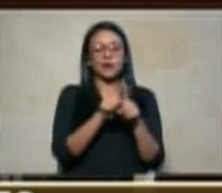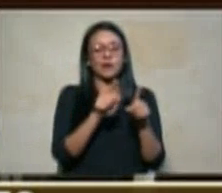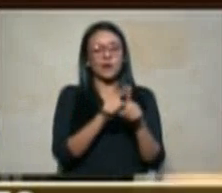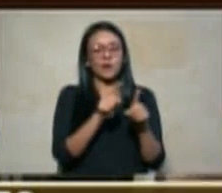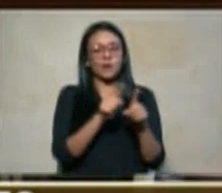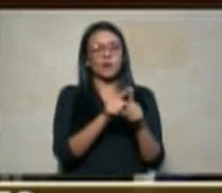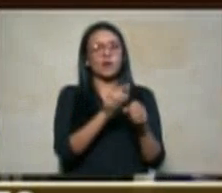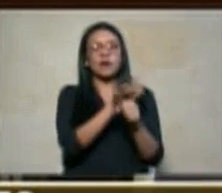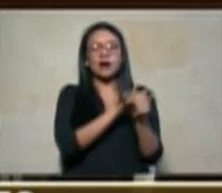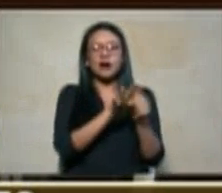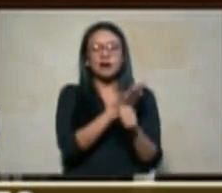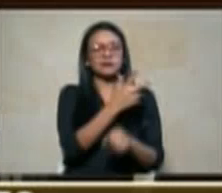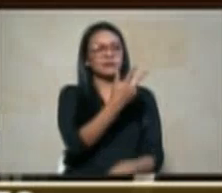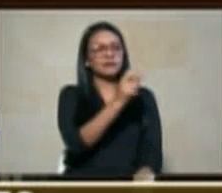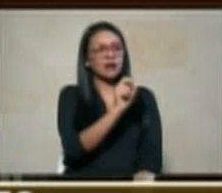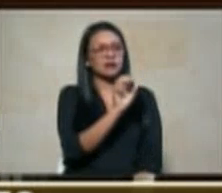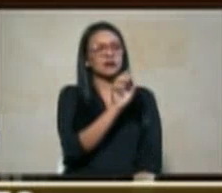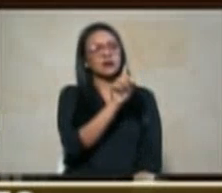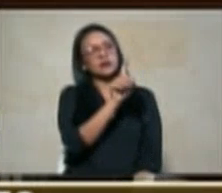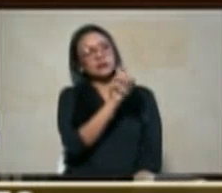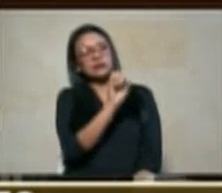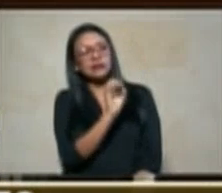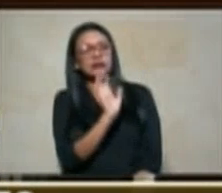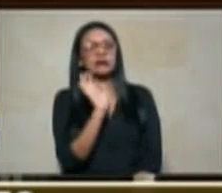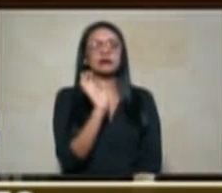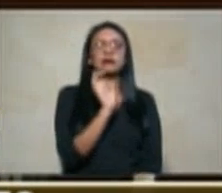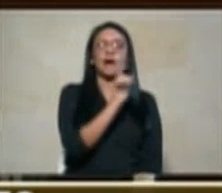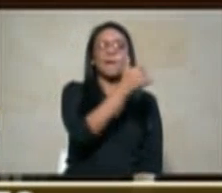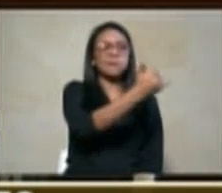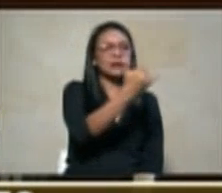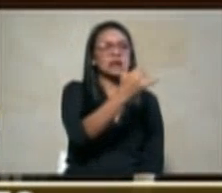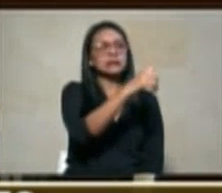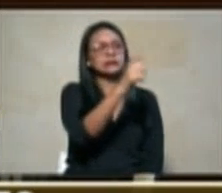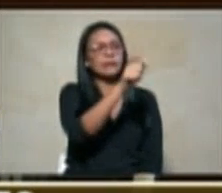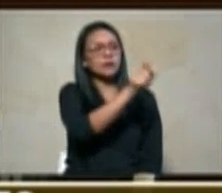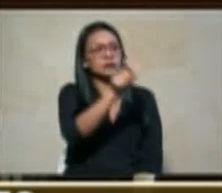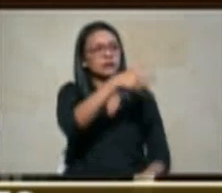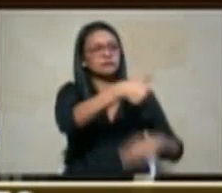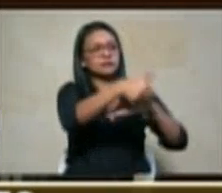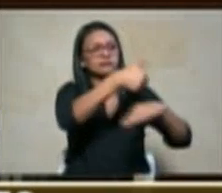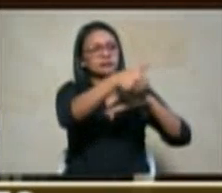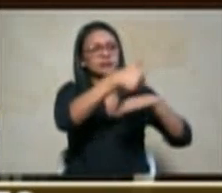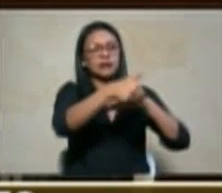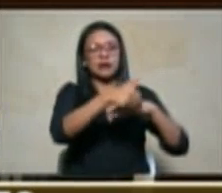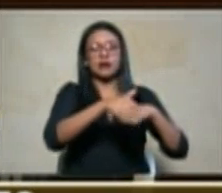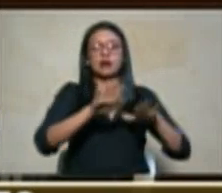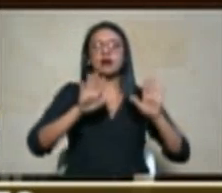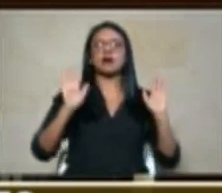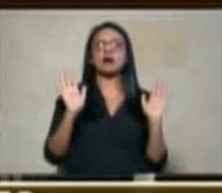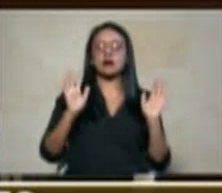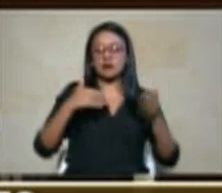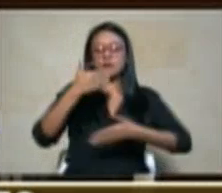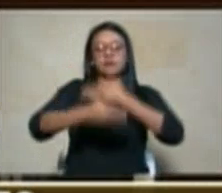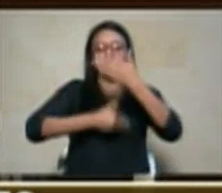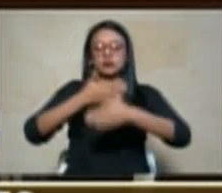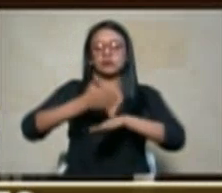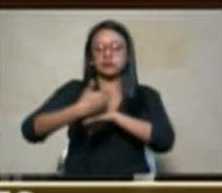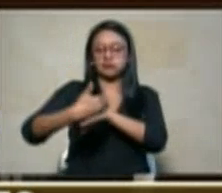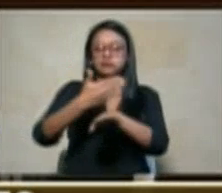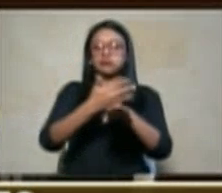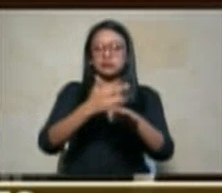o hay 100 casos, entonces el proceso de restitución de tierras hay que eliminarlo. Al